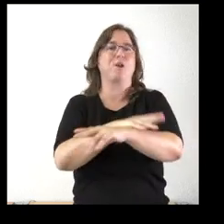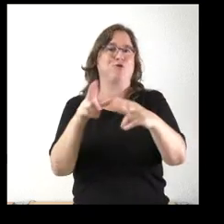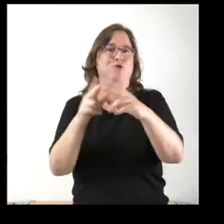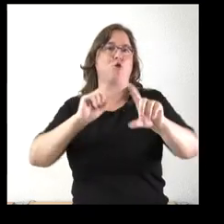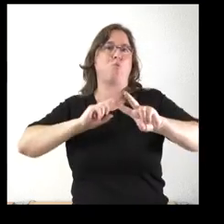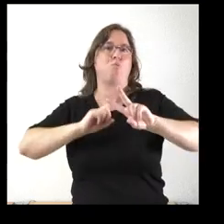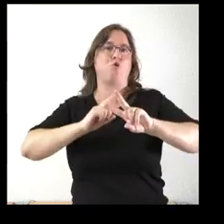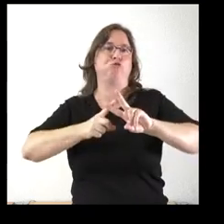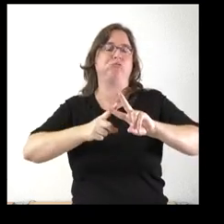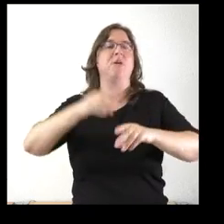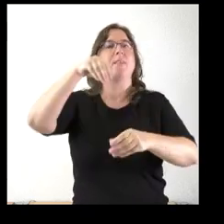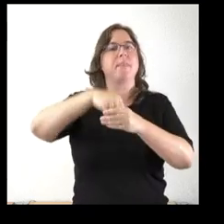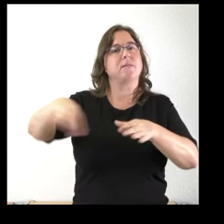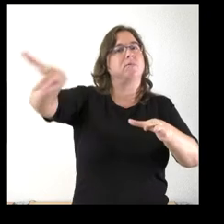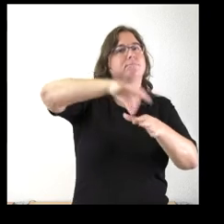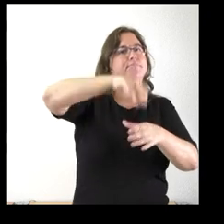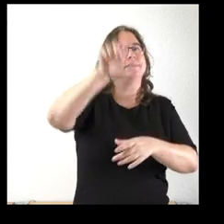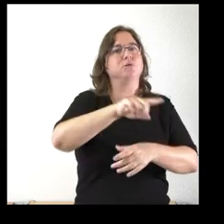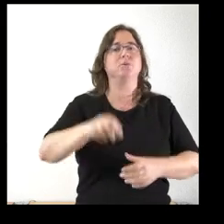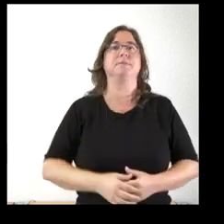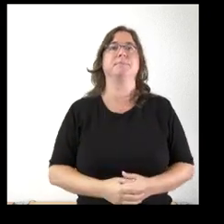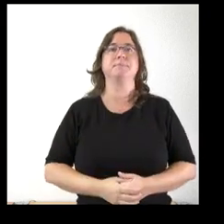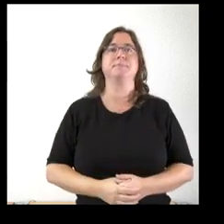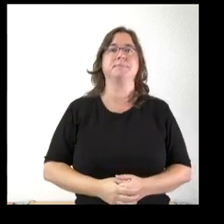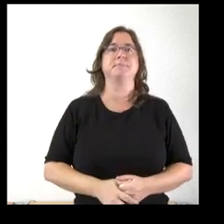personas afines de Vox en ellos? Gracias.